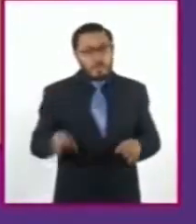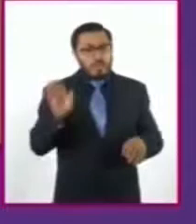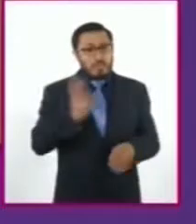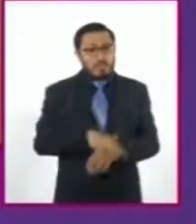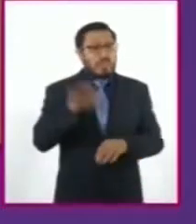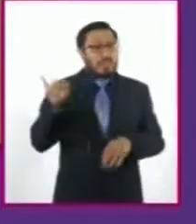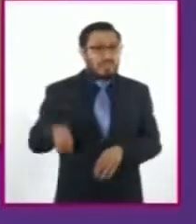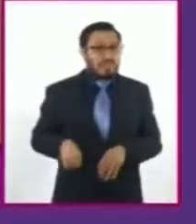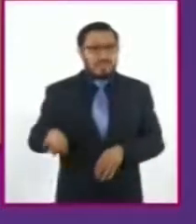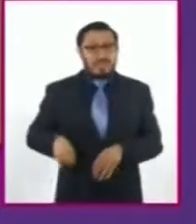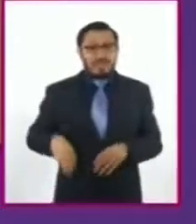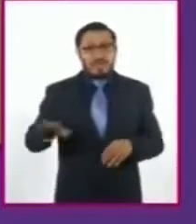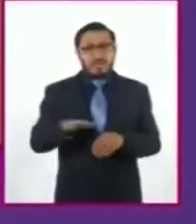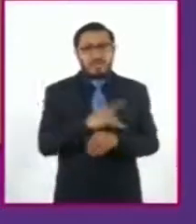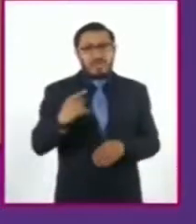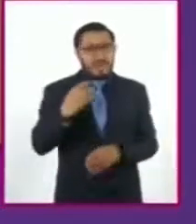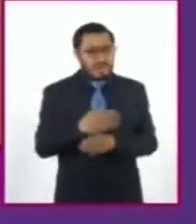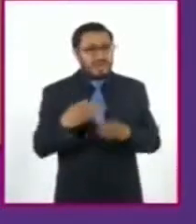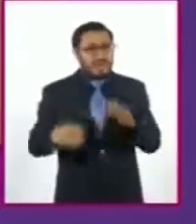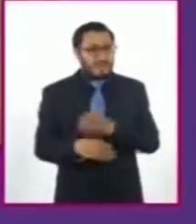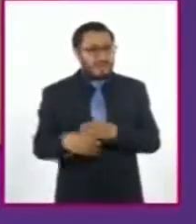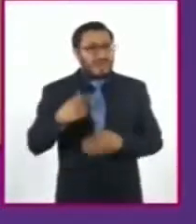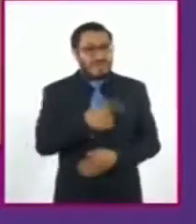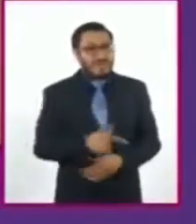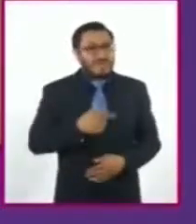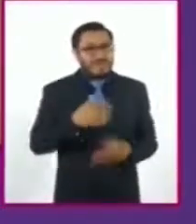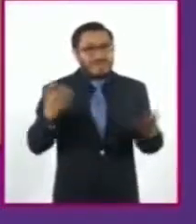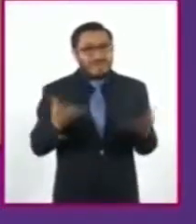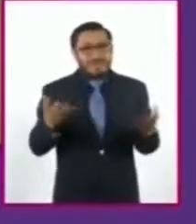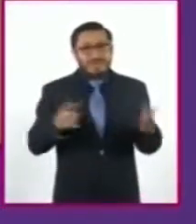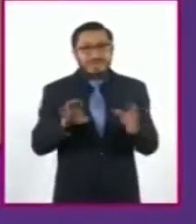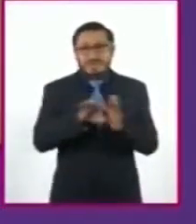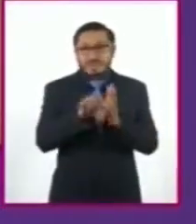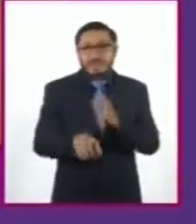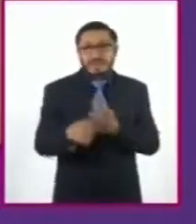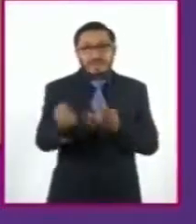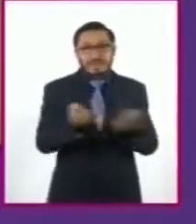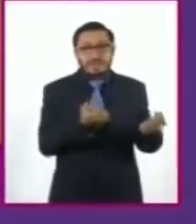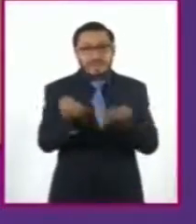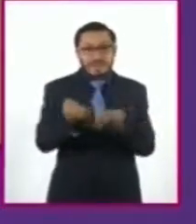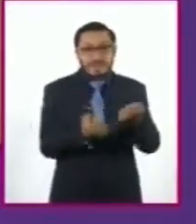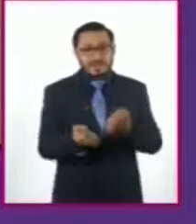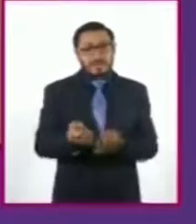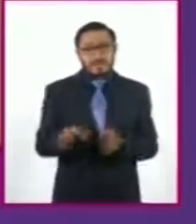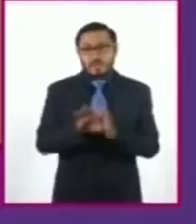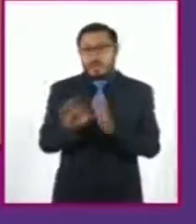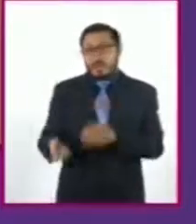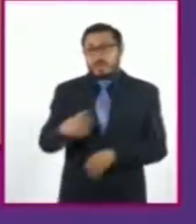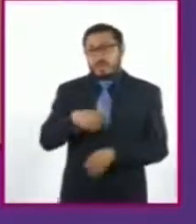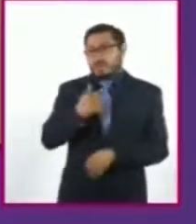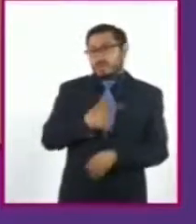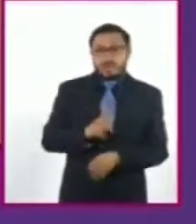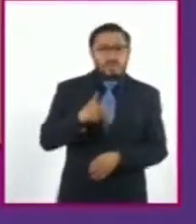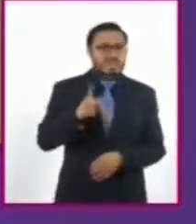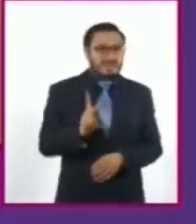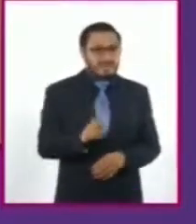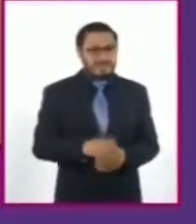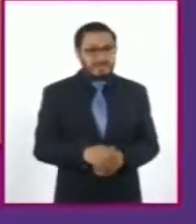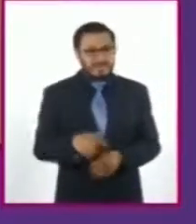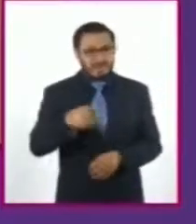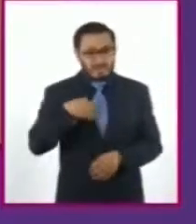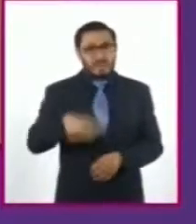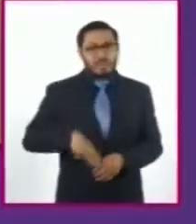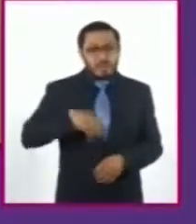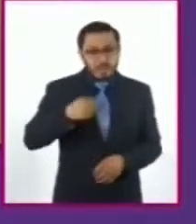porque son cosas que nos gustan hacer. Desde hacer ejercicio, que aquí entre nos no me gusta demasiado, pero así lo intento